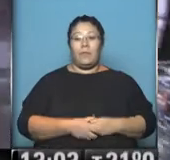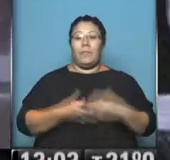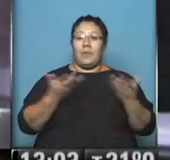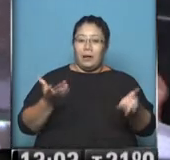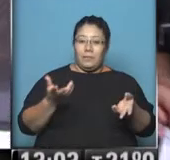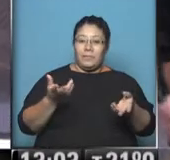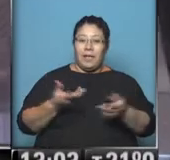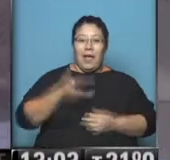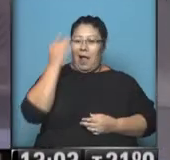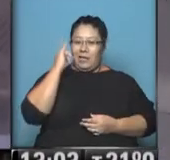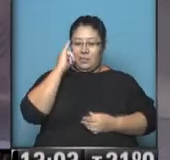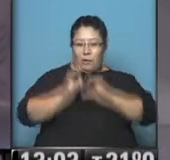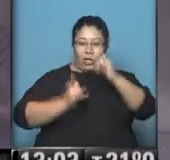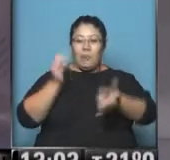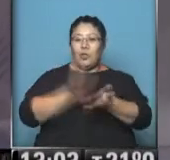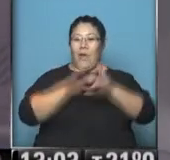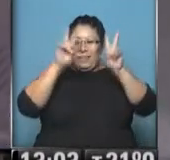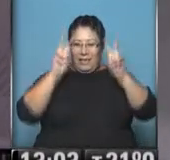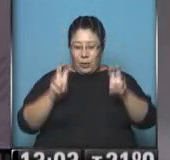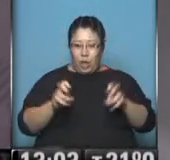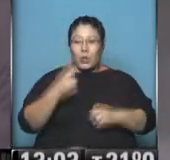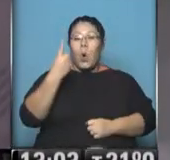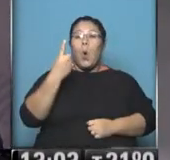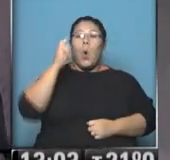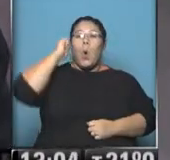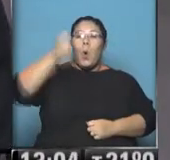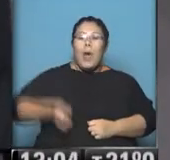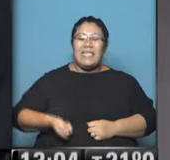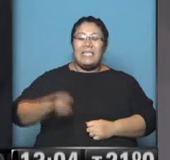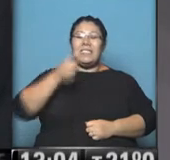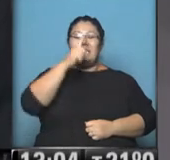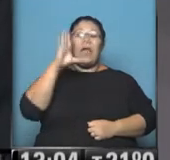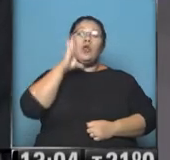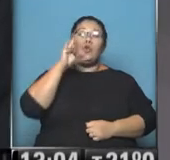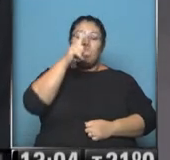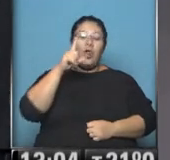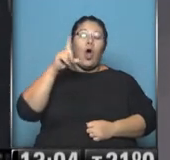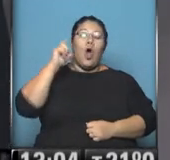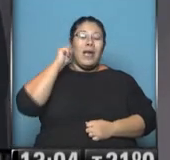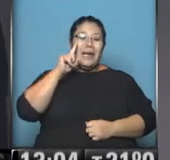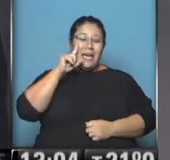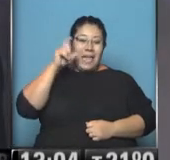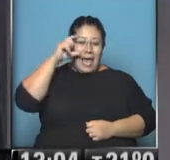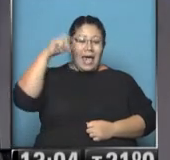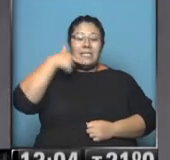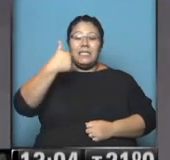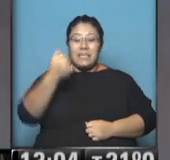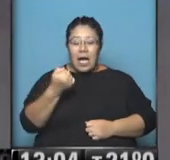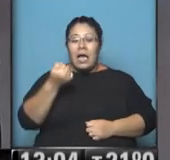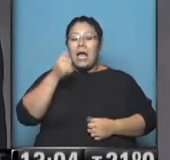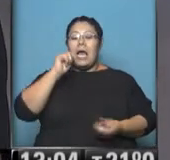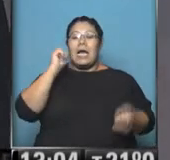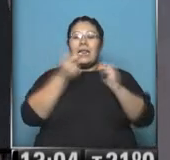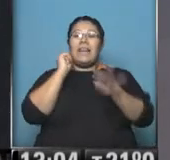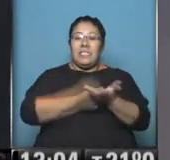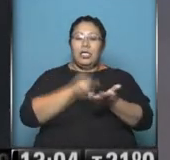Y se los anticipamos en uno de nuestros títulos, el juez neoyorquino Tomás Griesa cambió de decisión y finalmente autorizó el pago al Citi